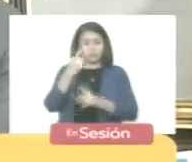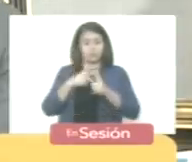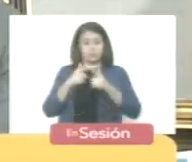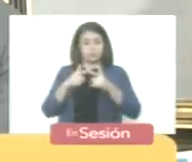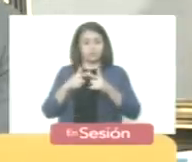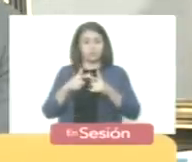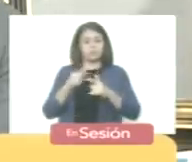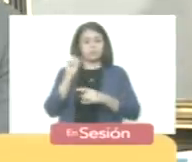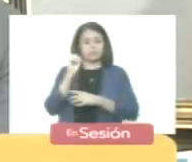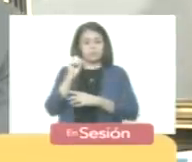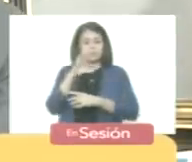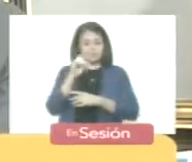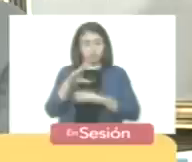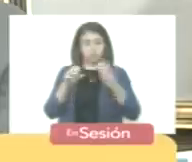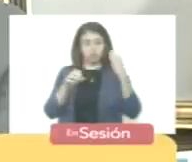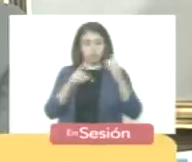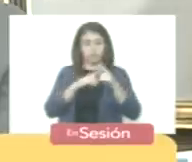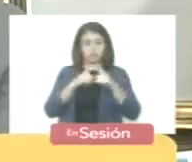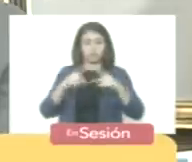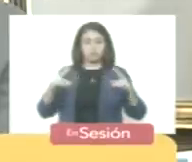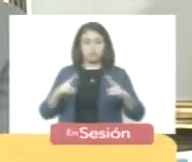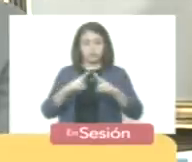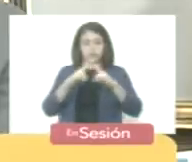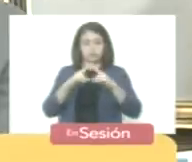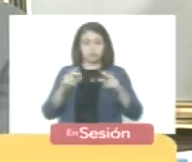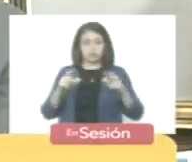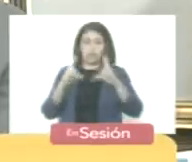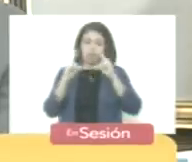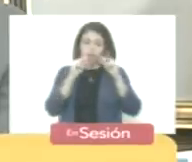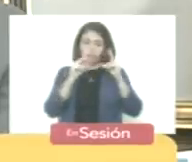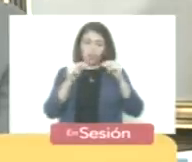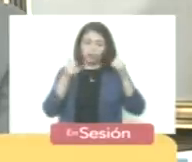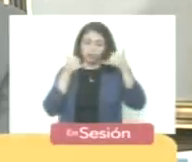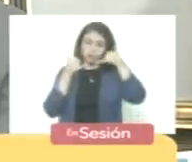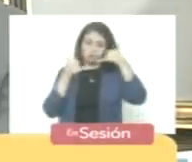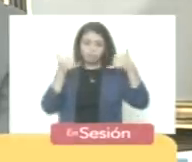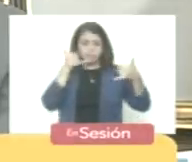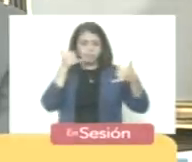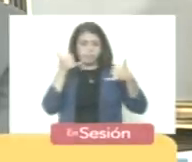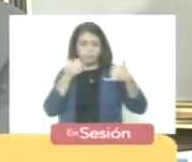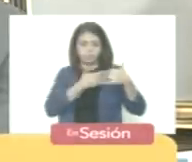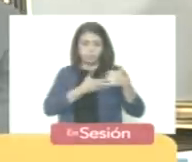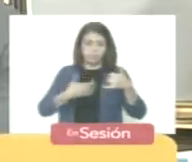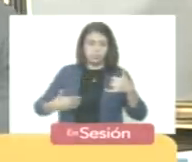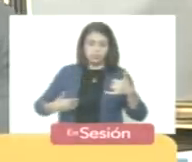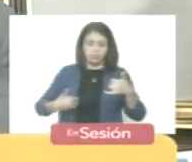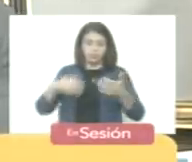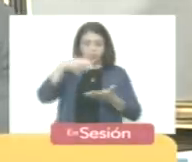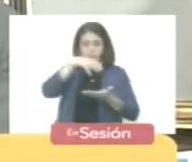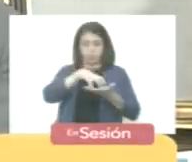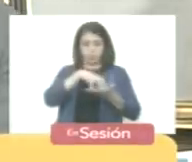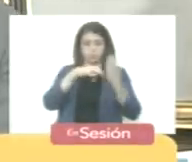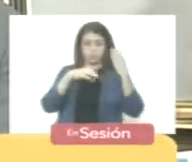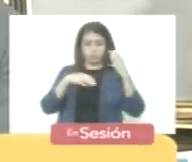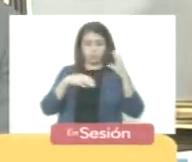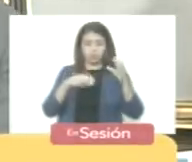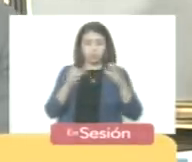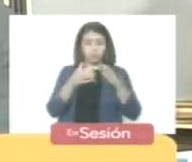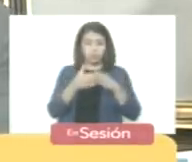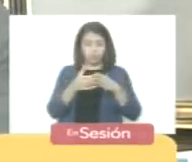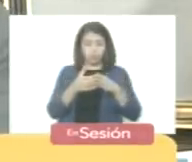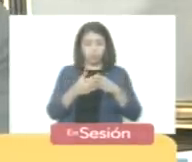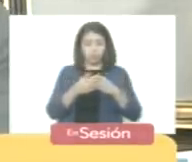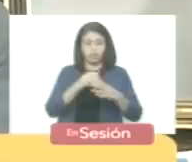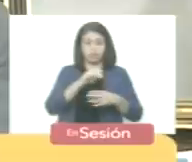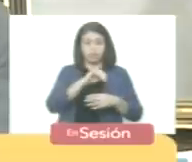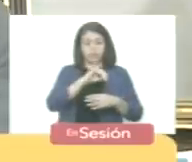del Parlamento colombiano, sostuve una conversación telefónica con el presidente del Congreso de Colombia, presidente de la Cámara Alta, doctor